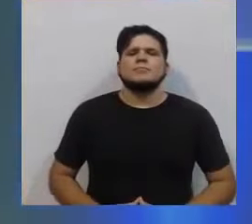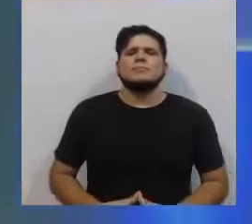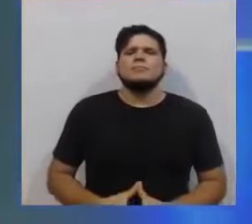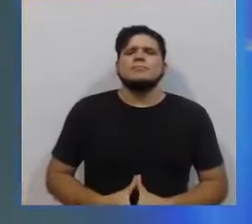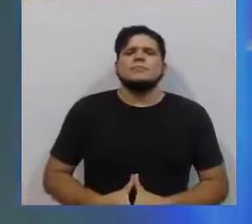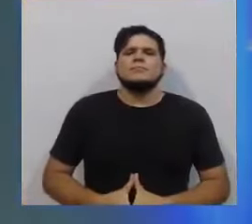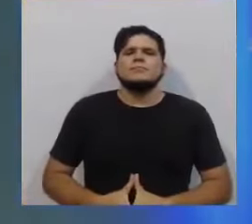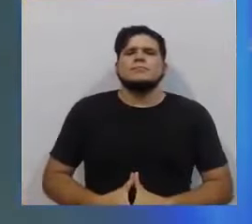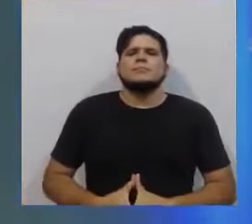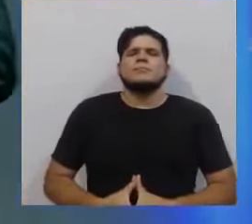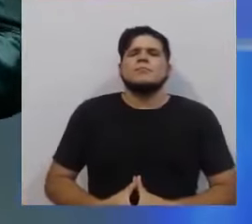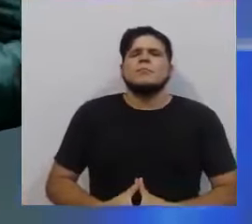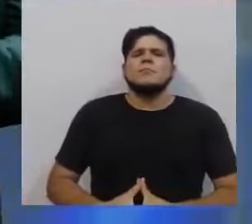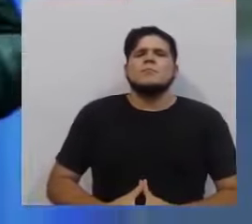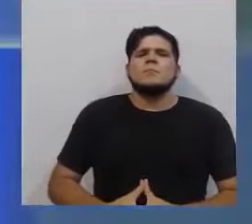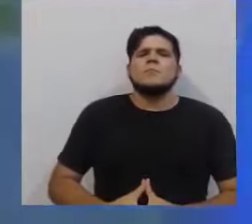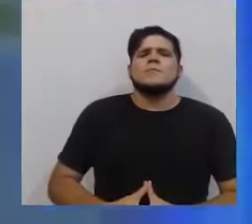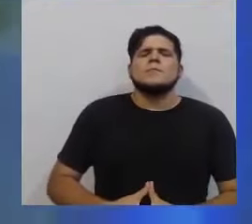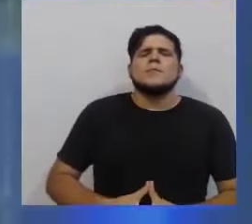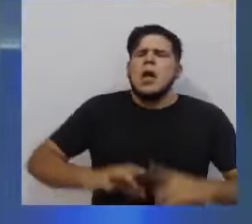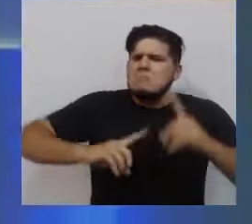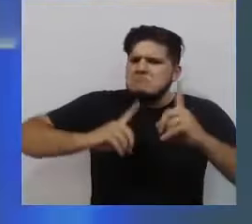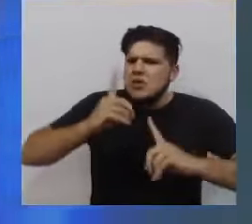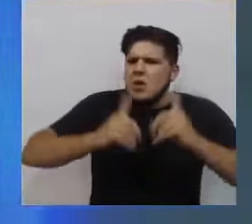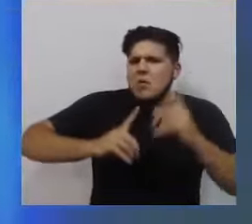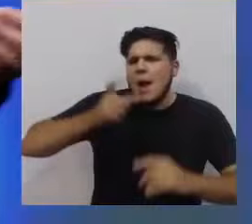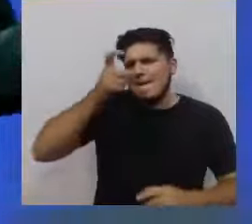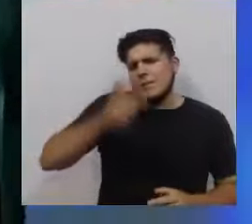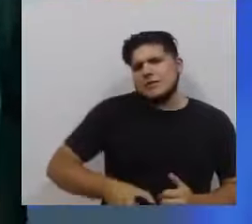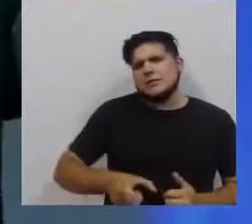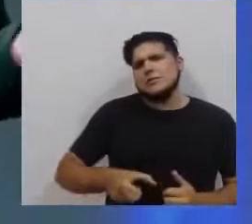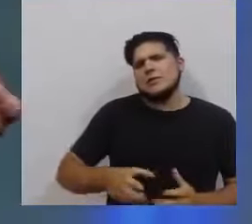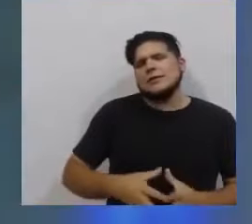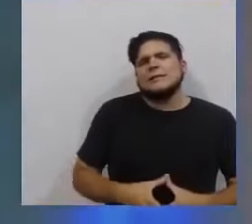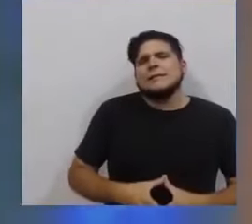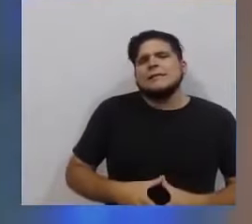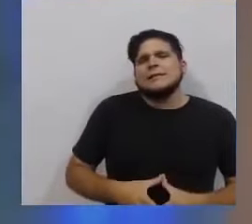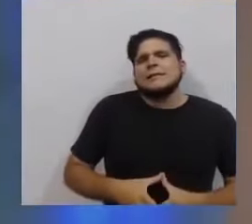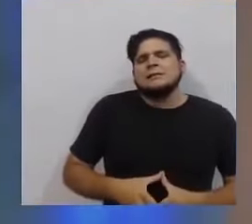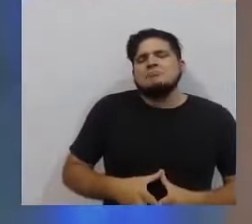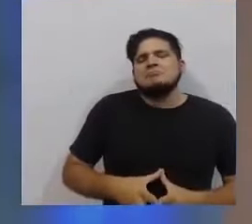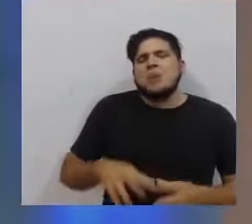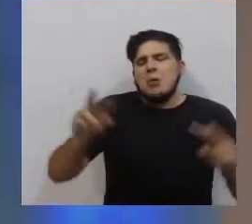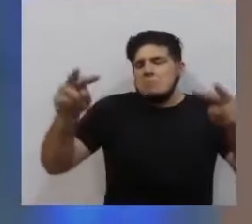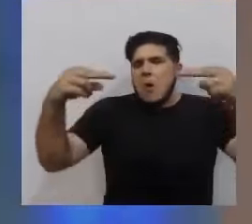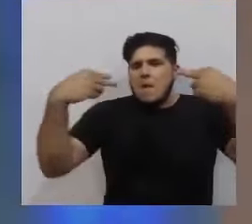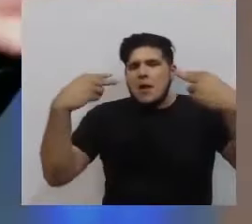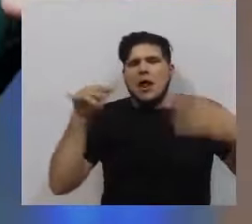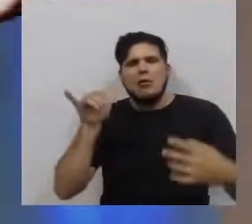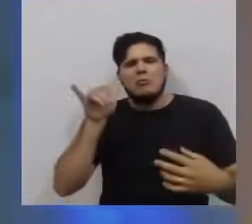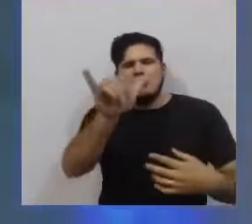mano levantada acercarse allí y ayude le tomaré los nombres vamos a orar para bendecirlos